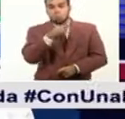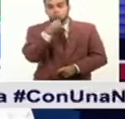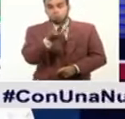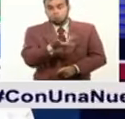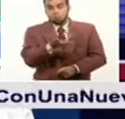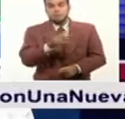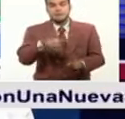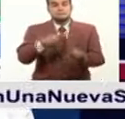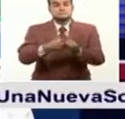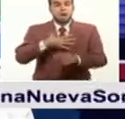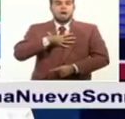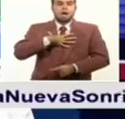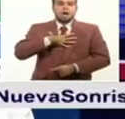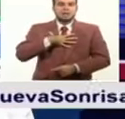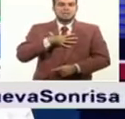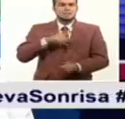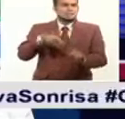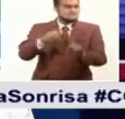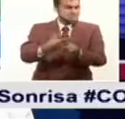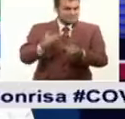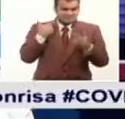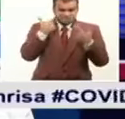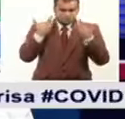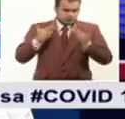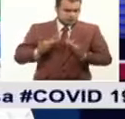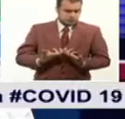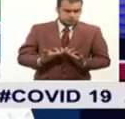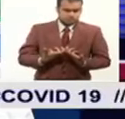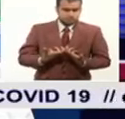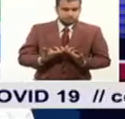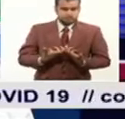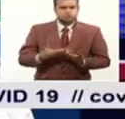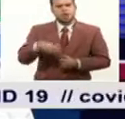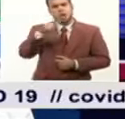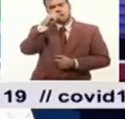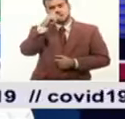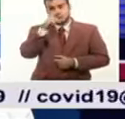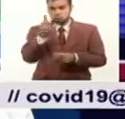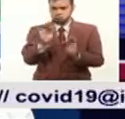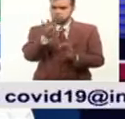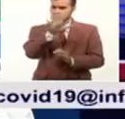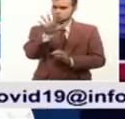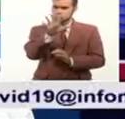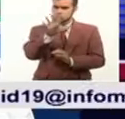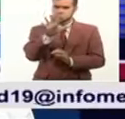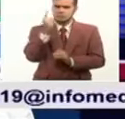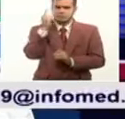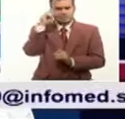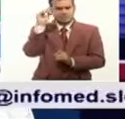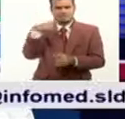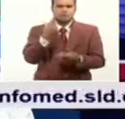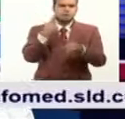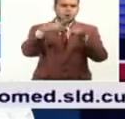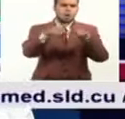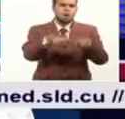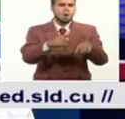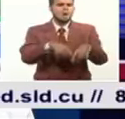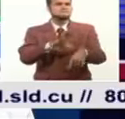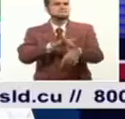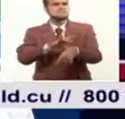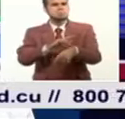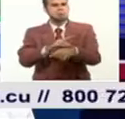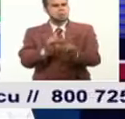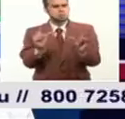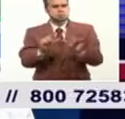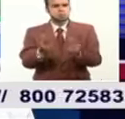decaimiento. Realmente, no obstante la edad y no tener un número importante de comorbilidades, pero